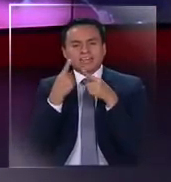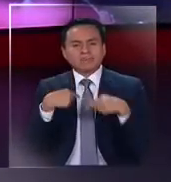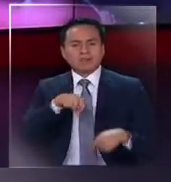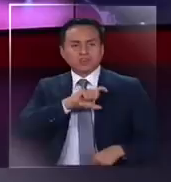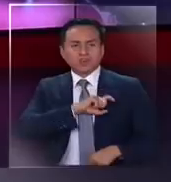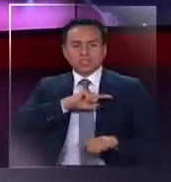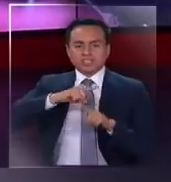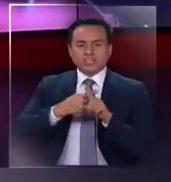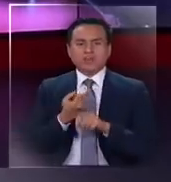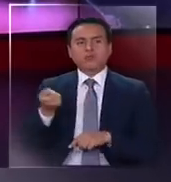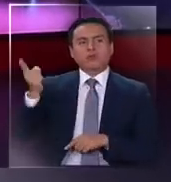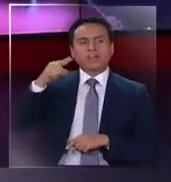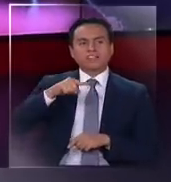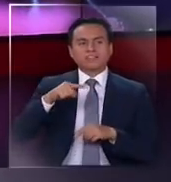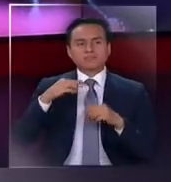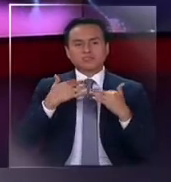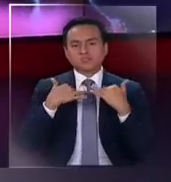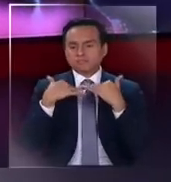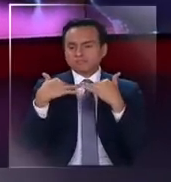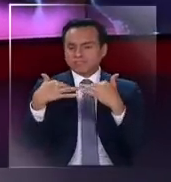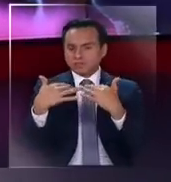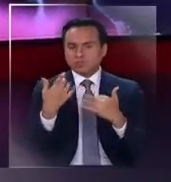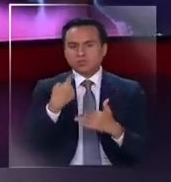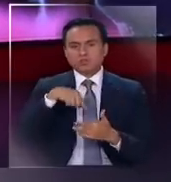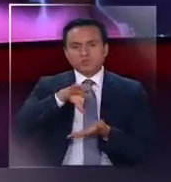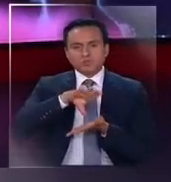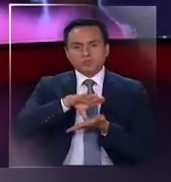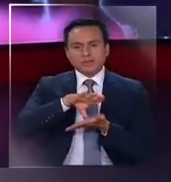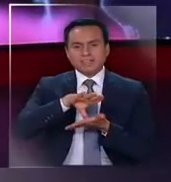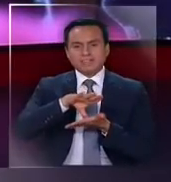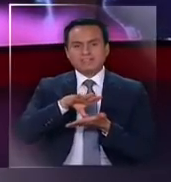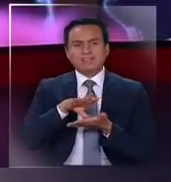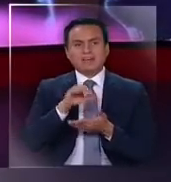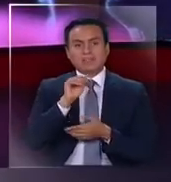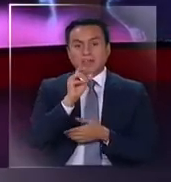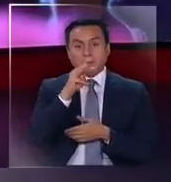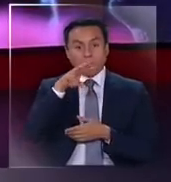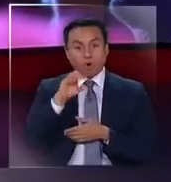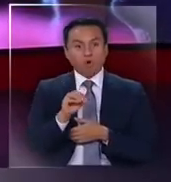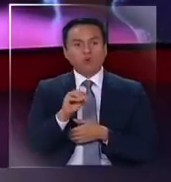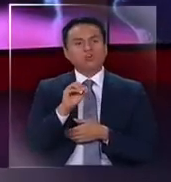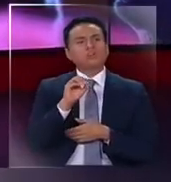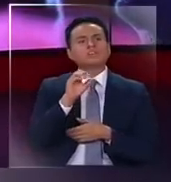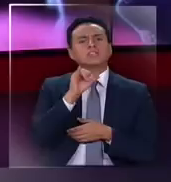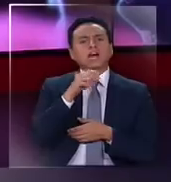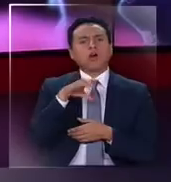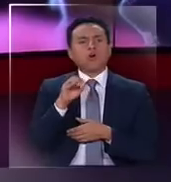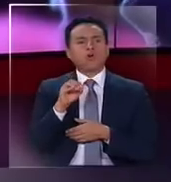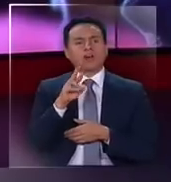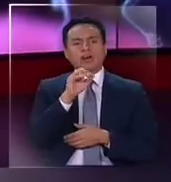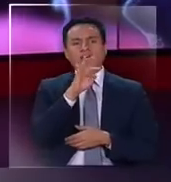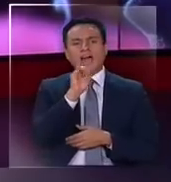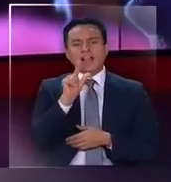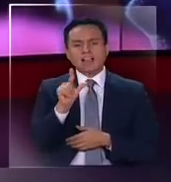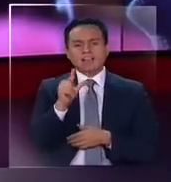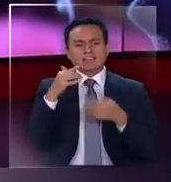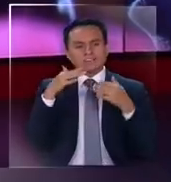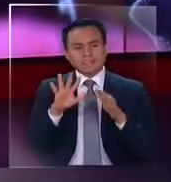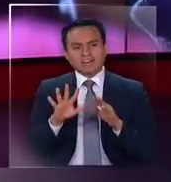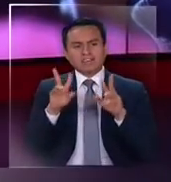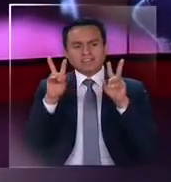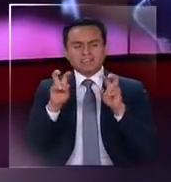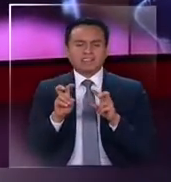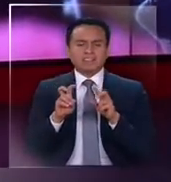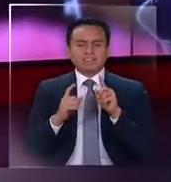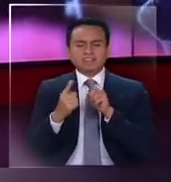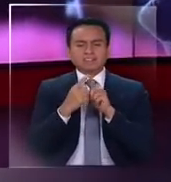de vuelta con espectáculos masivos en nuestro país. Adamo, Diango y Rafael ya tienen cita agendada